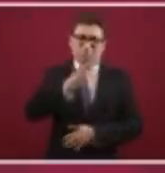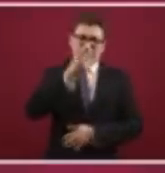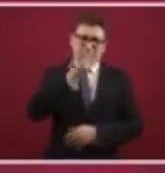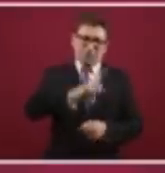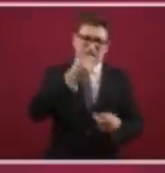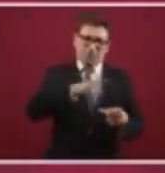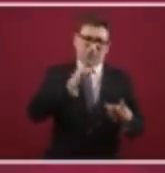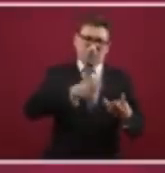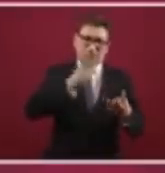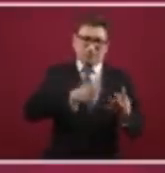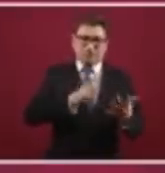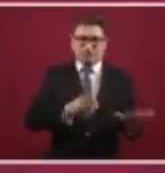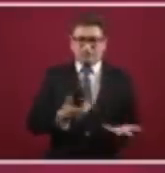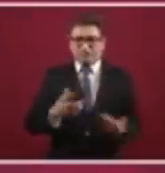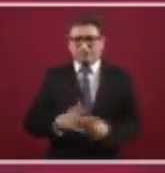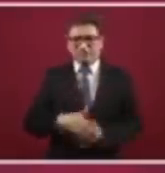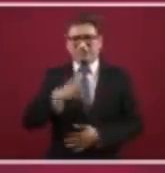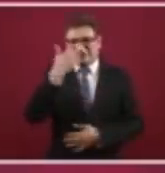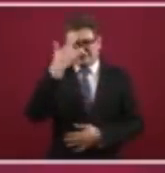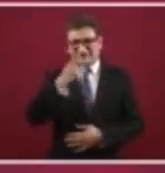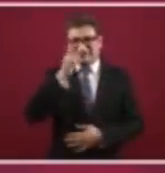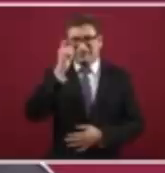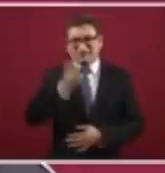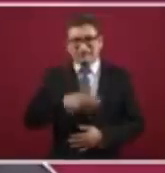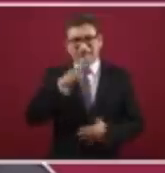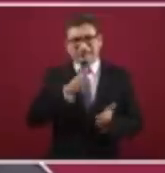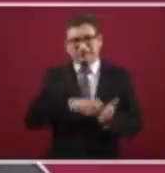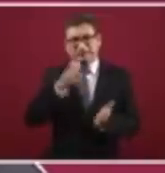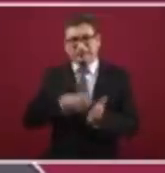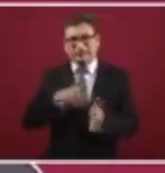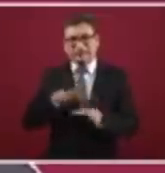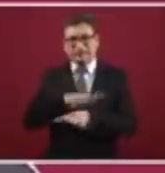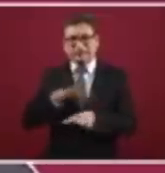es parte de las llamadas reformas estructurales